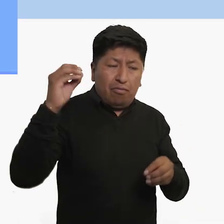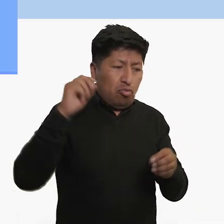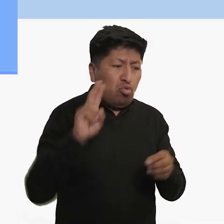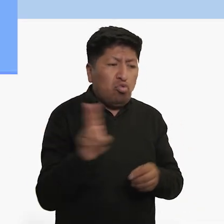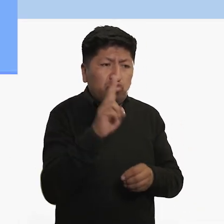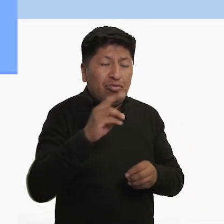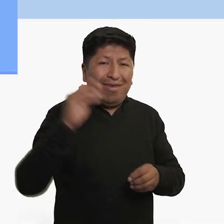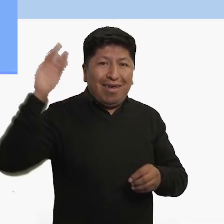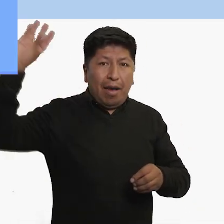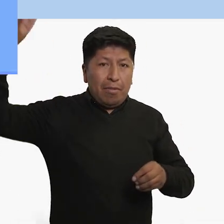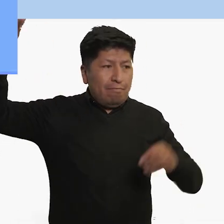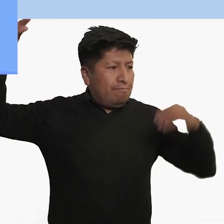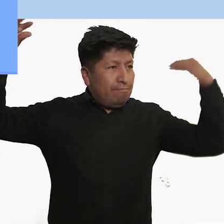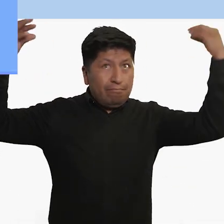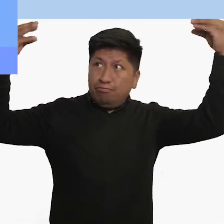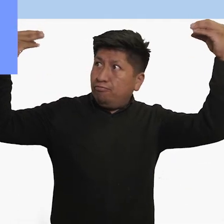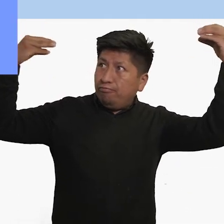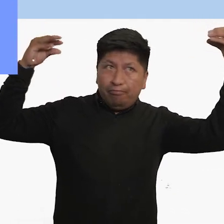seguridad.